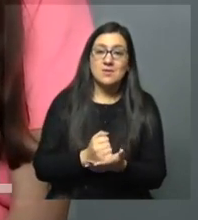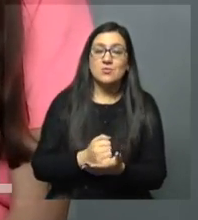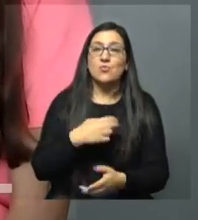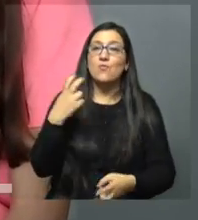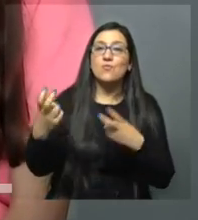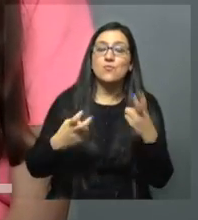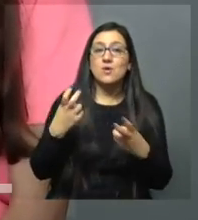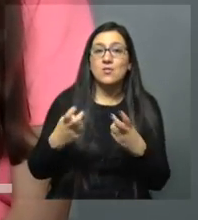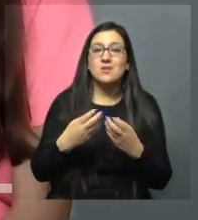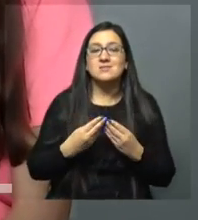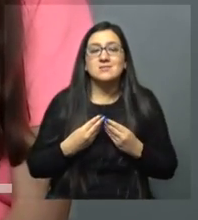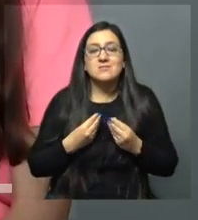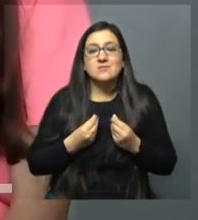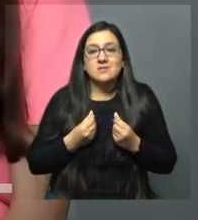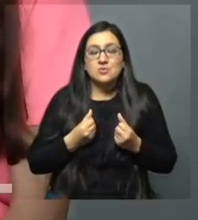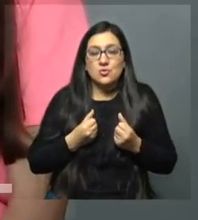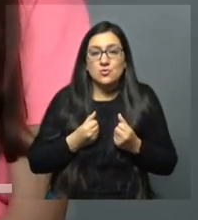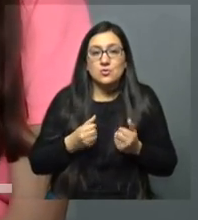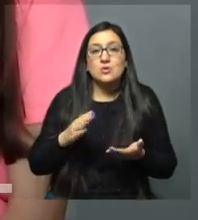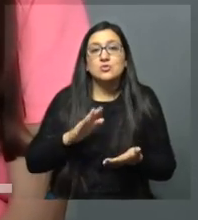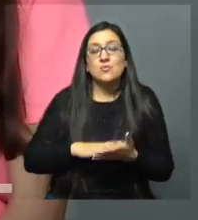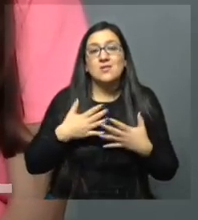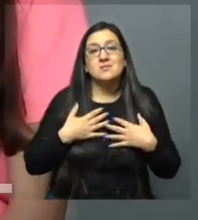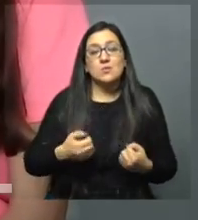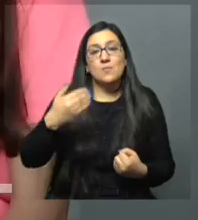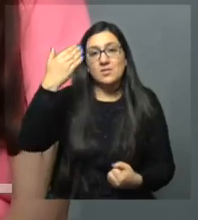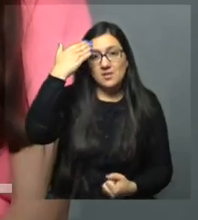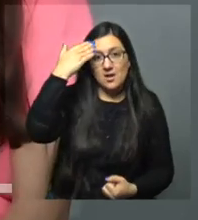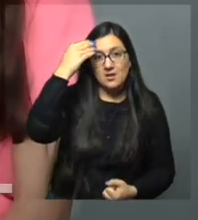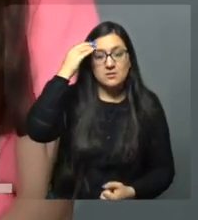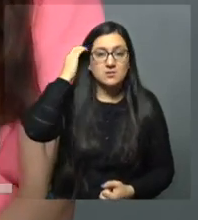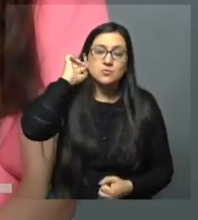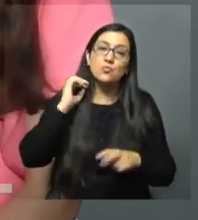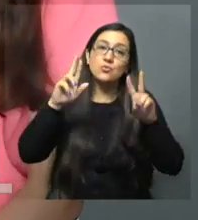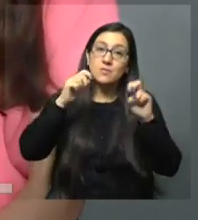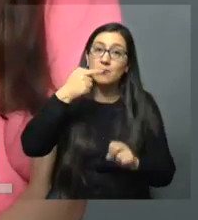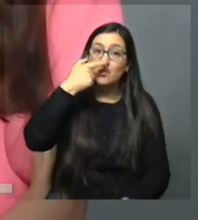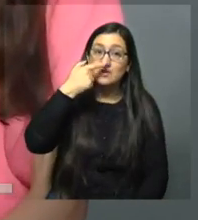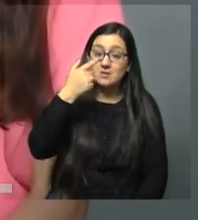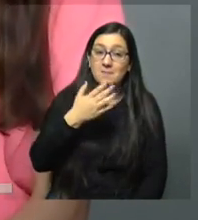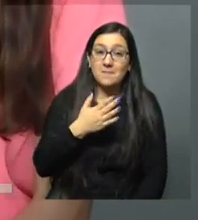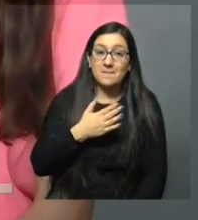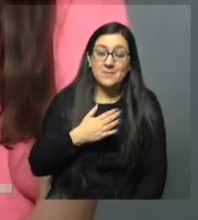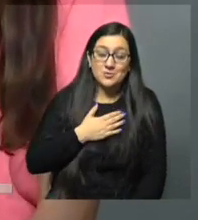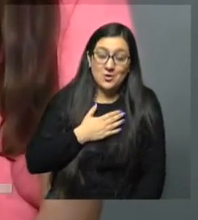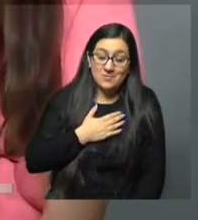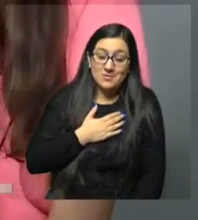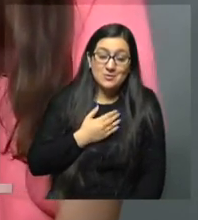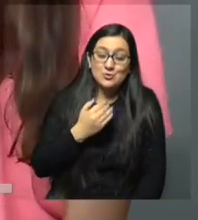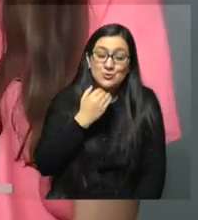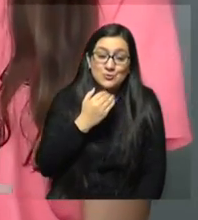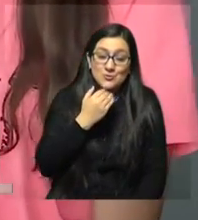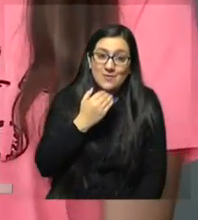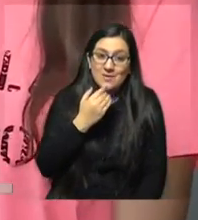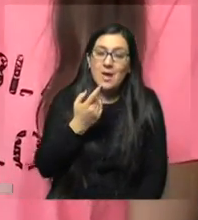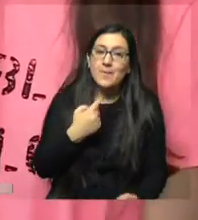buscando la sensibilización sobre tópicos sobre la salud mental. Un tema muy interesante que personalmente yo no estaba muy adentrado en el mismo, pero